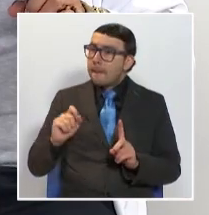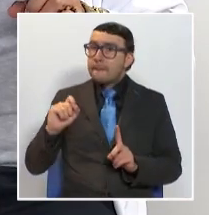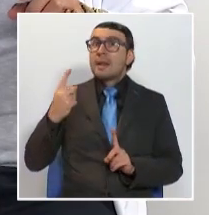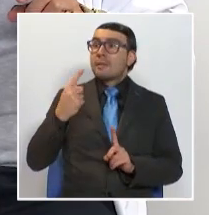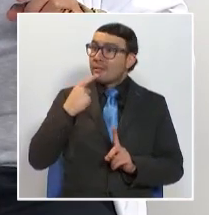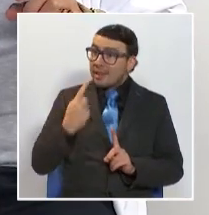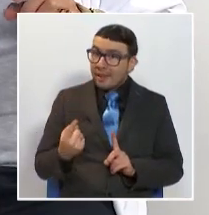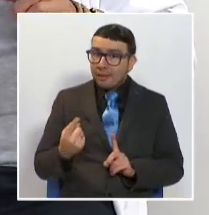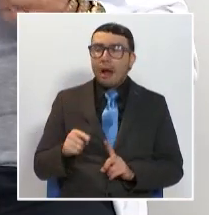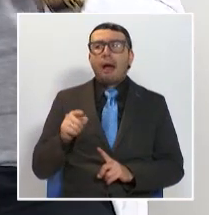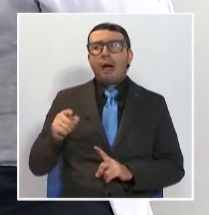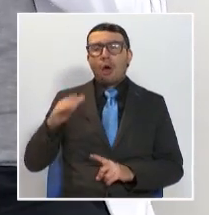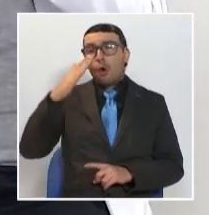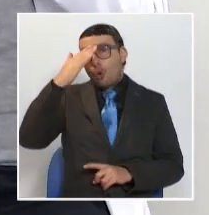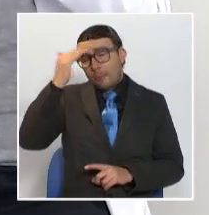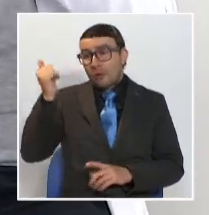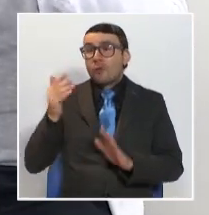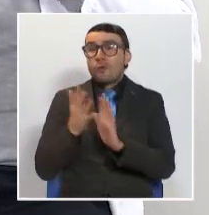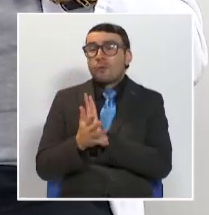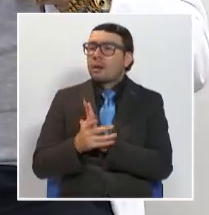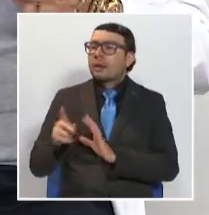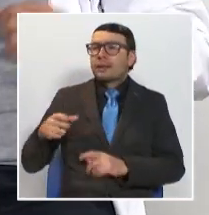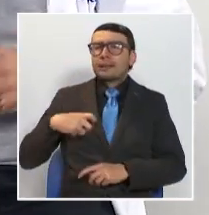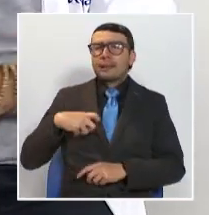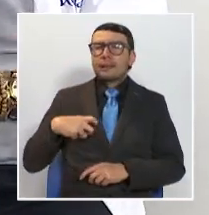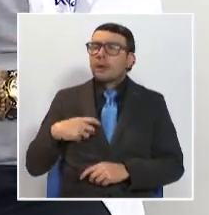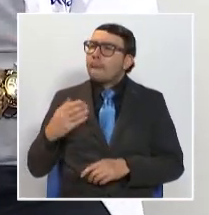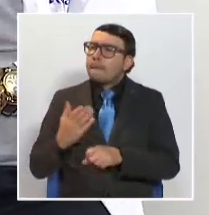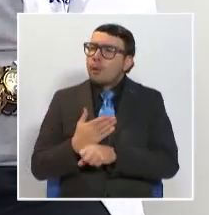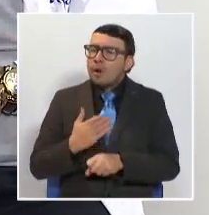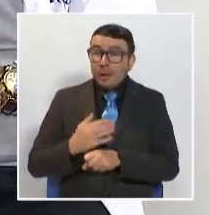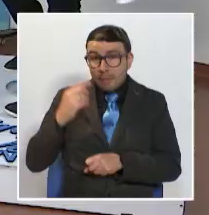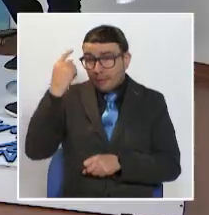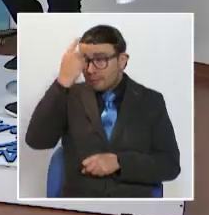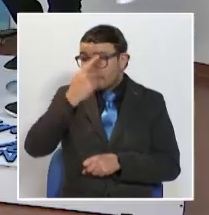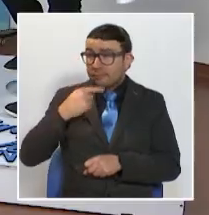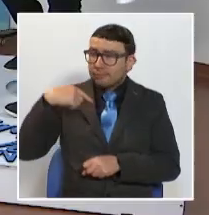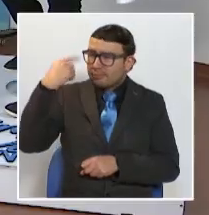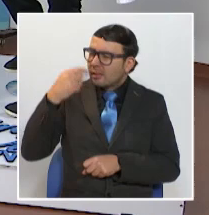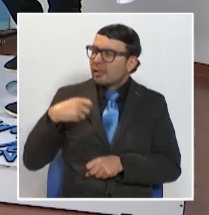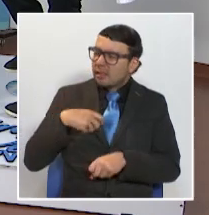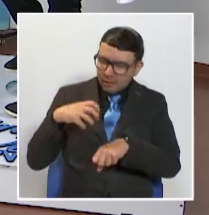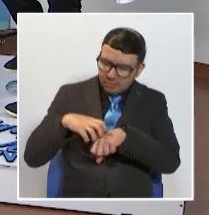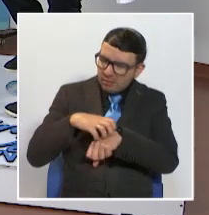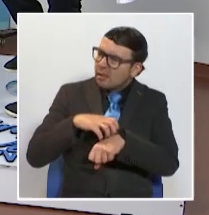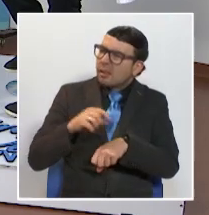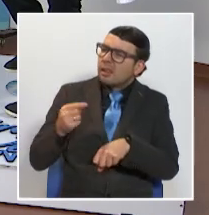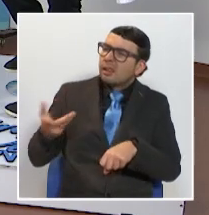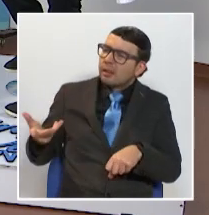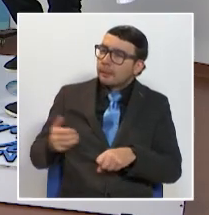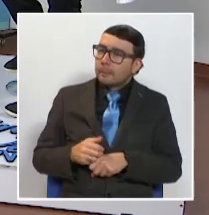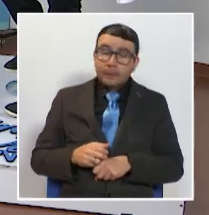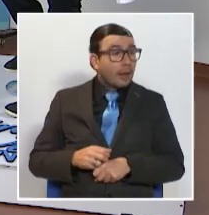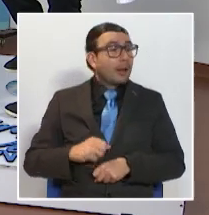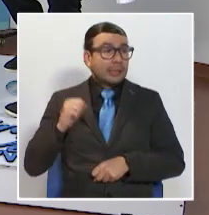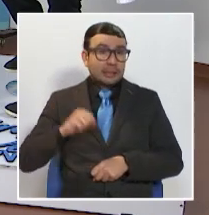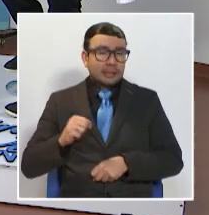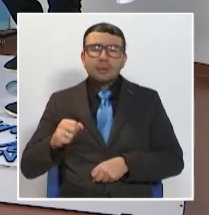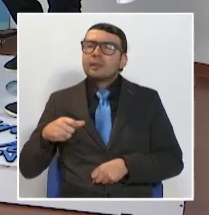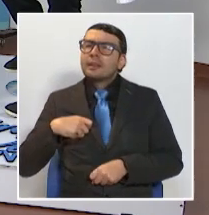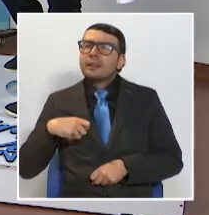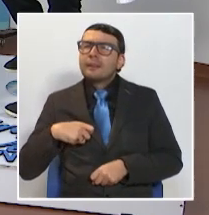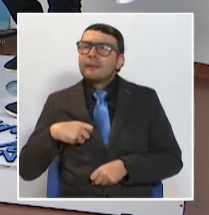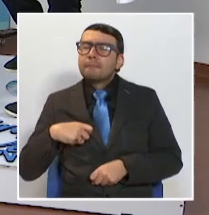había olvidado contarles que él tenía unas lesioncitas en la cara. ¿Qué era? Sí, muy buenas noches. Sí, señor. El niño tenía